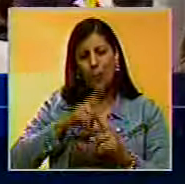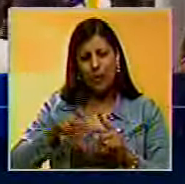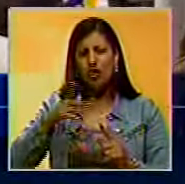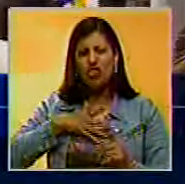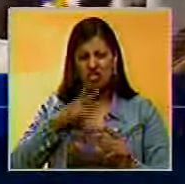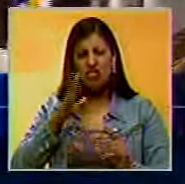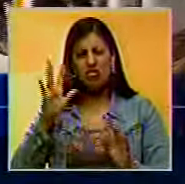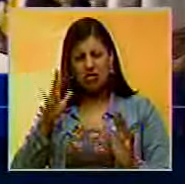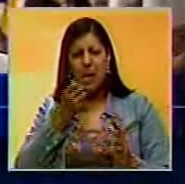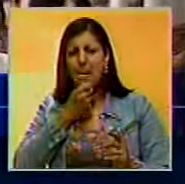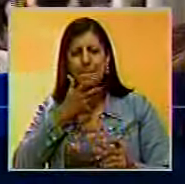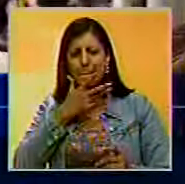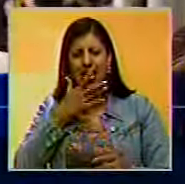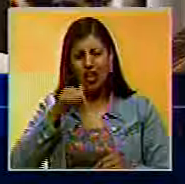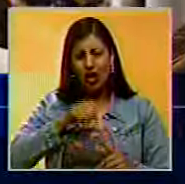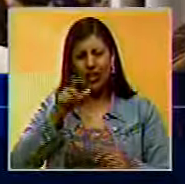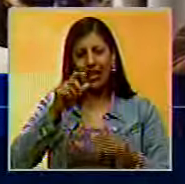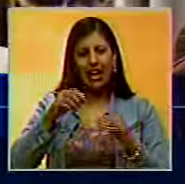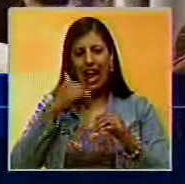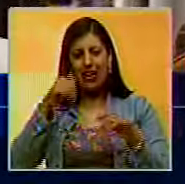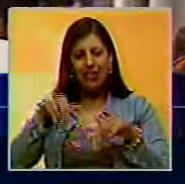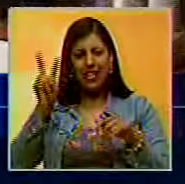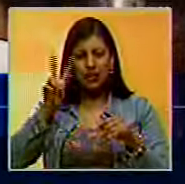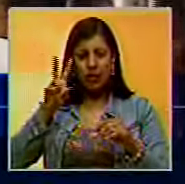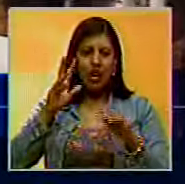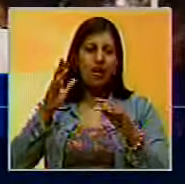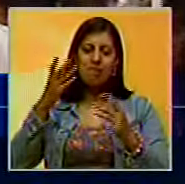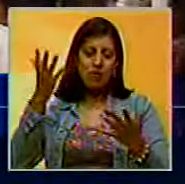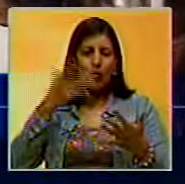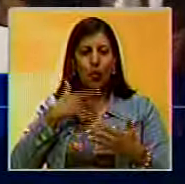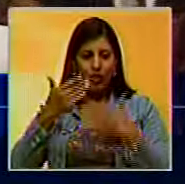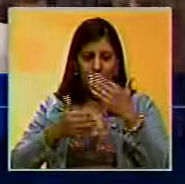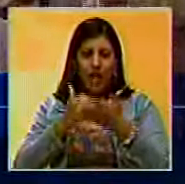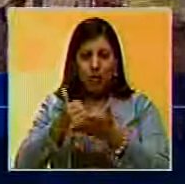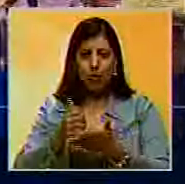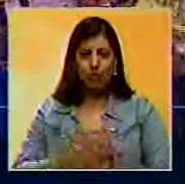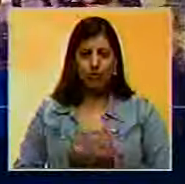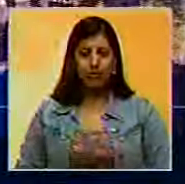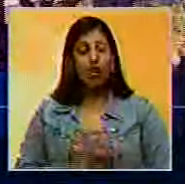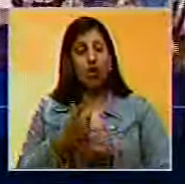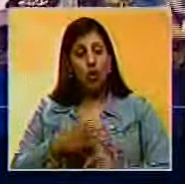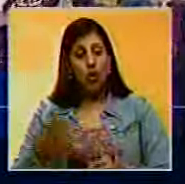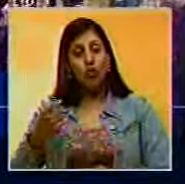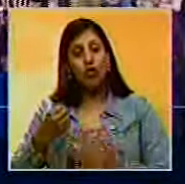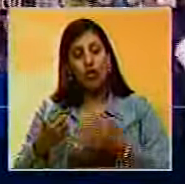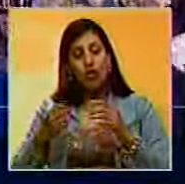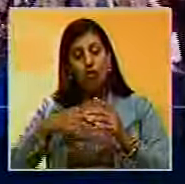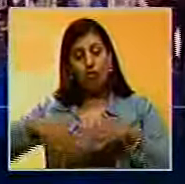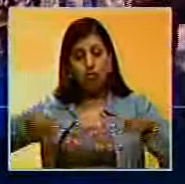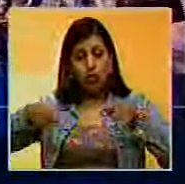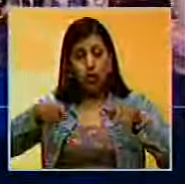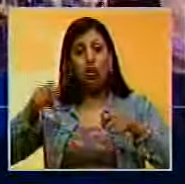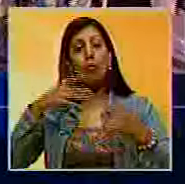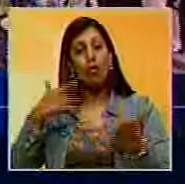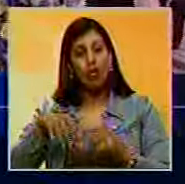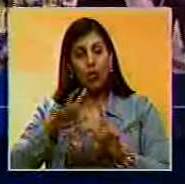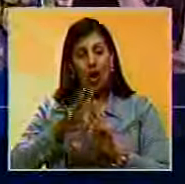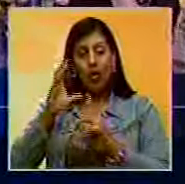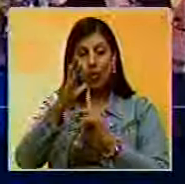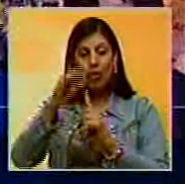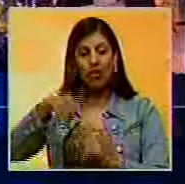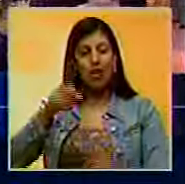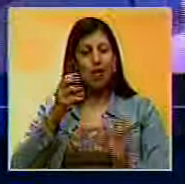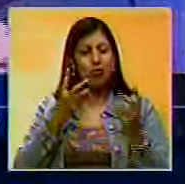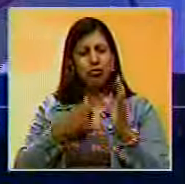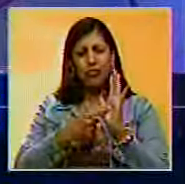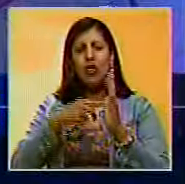creo que la belleza ahorita que está pasando en Venezuela puede ayudar. Nuestro folclore dijo presente. En un emocionante número